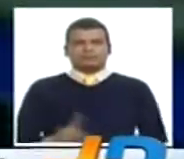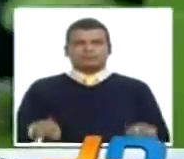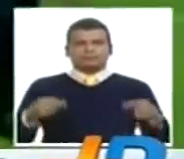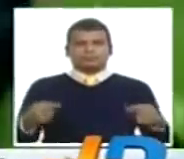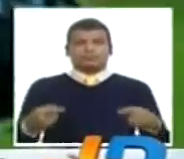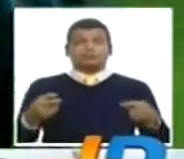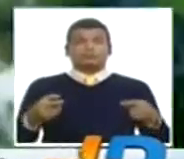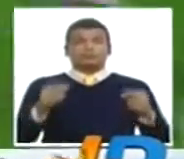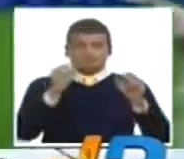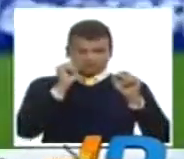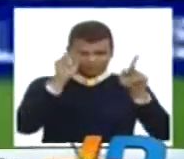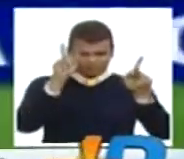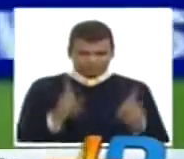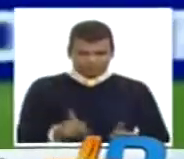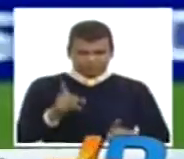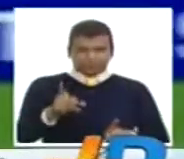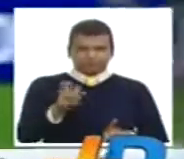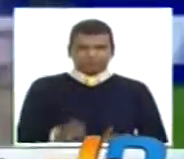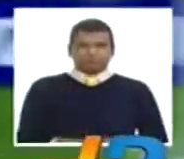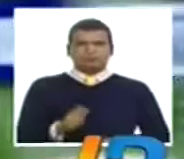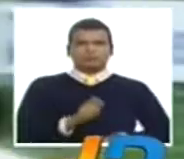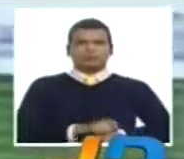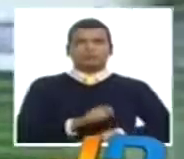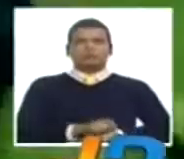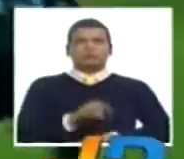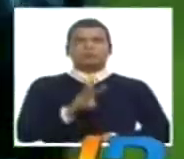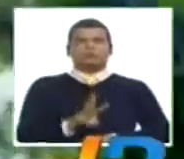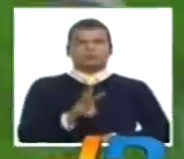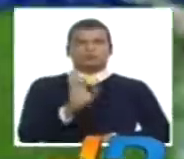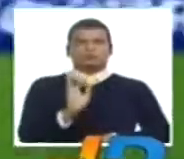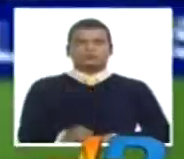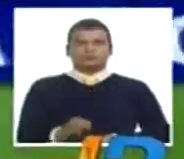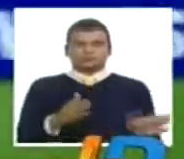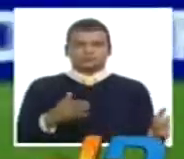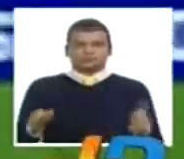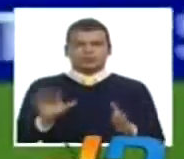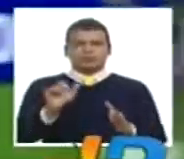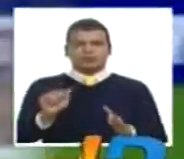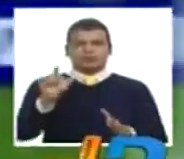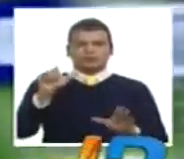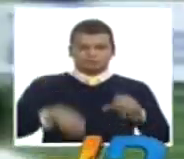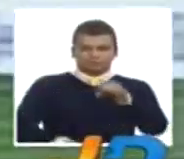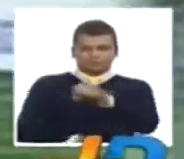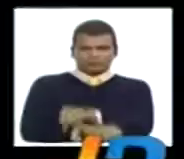El mediocampista suma con este 3 tantos en lo que va de la temporada de la Serie A del calcio italiano.